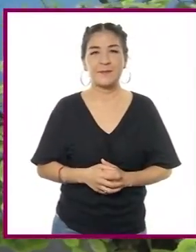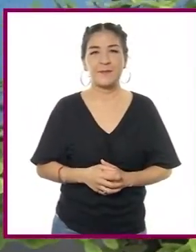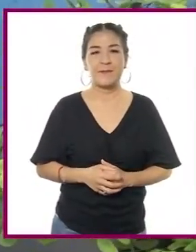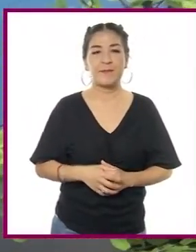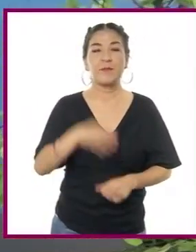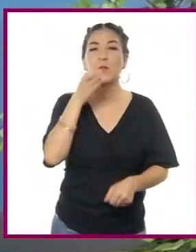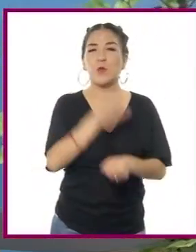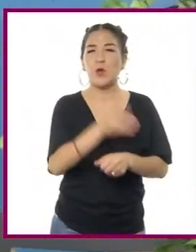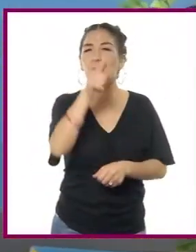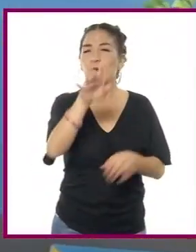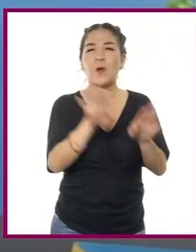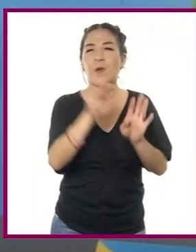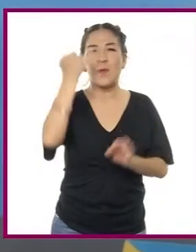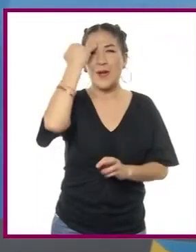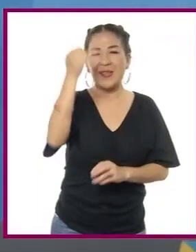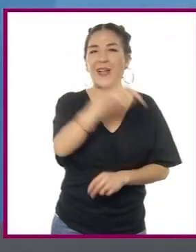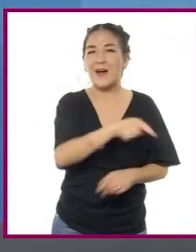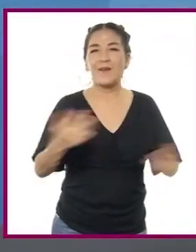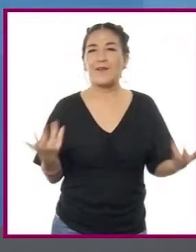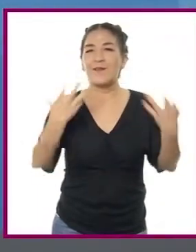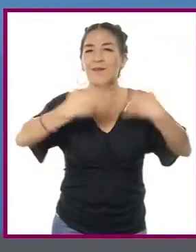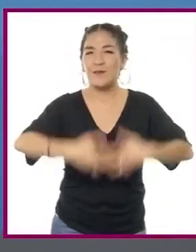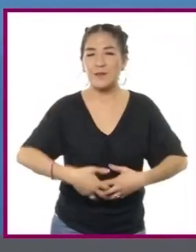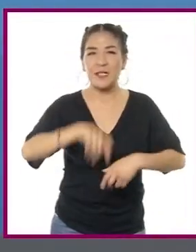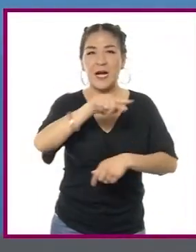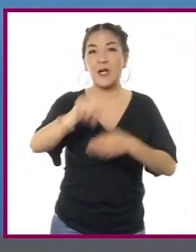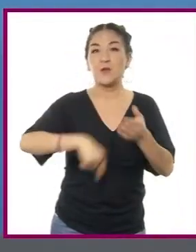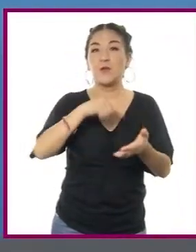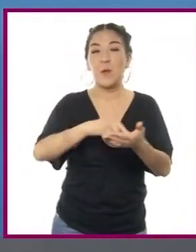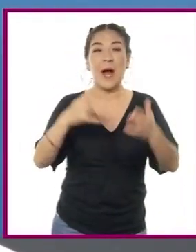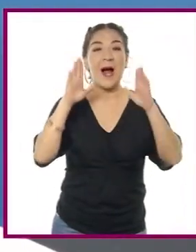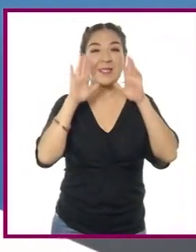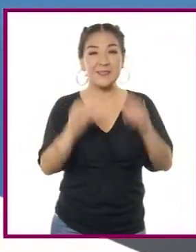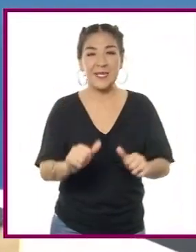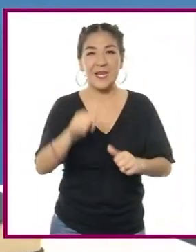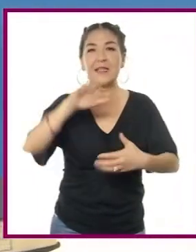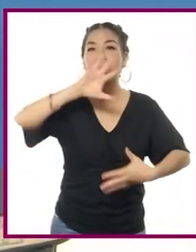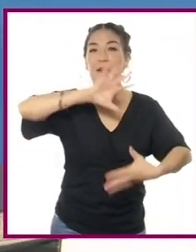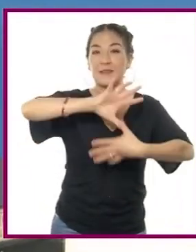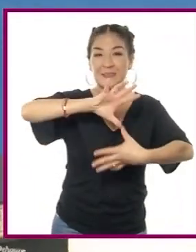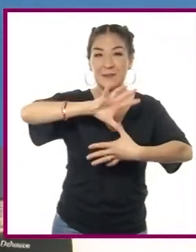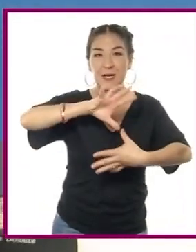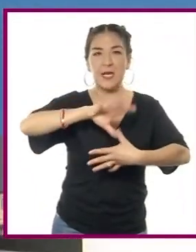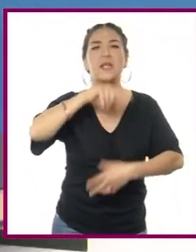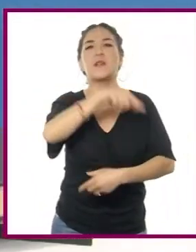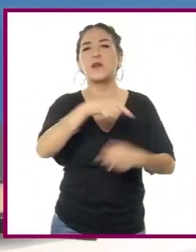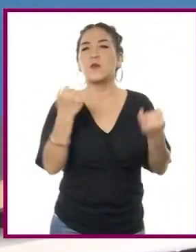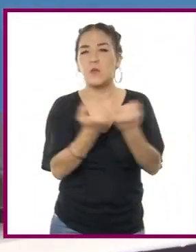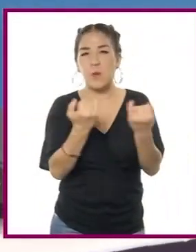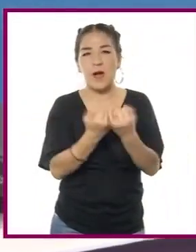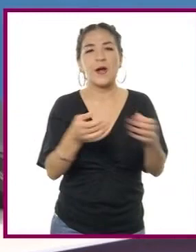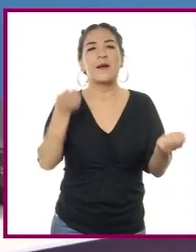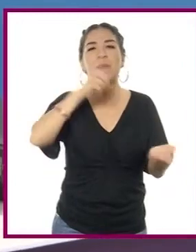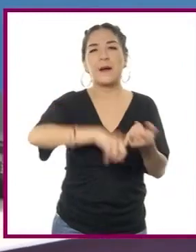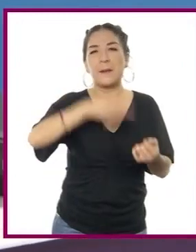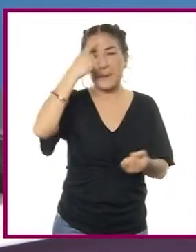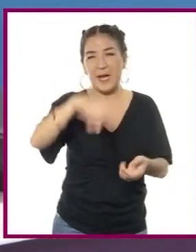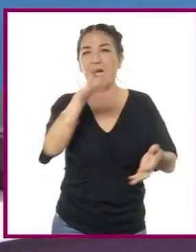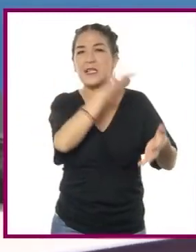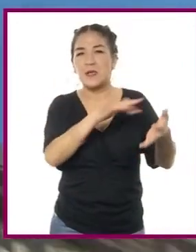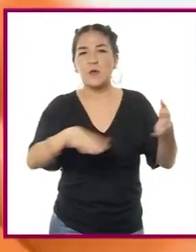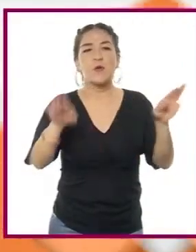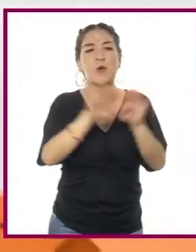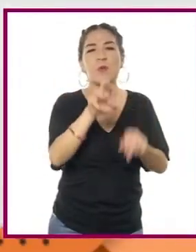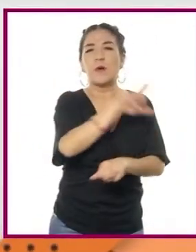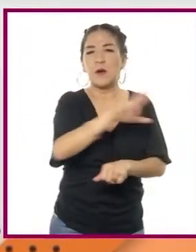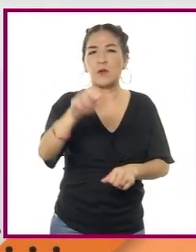Para darnos una idea de cómo funcionaban las haciendas novohispanas y como parte de nuestra sección de leer para